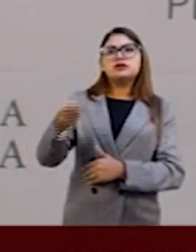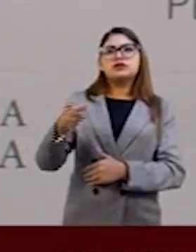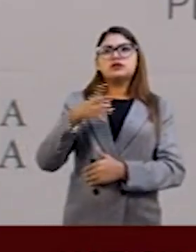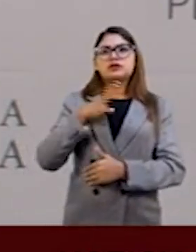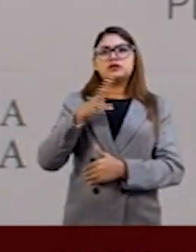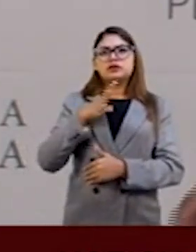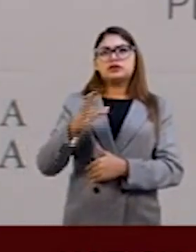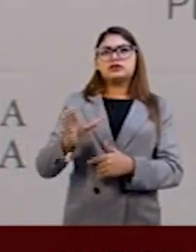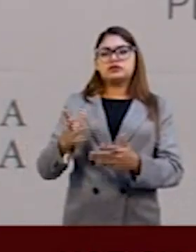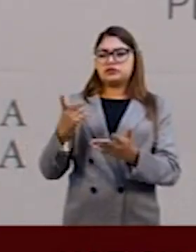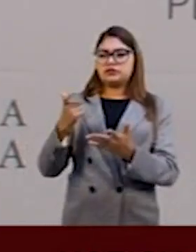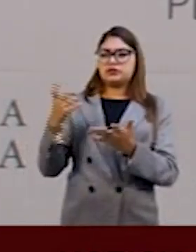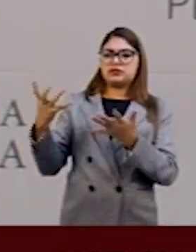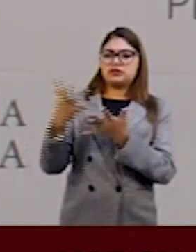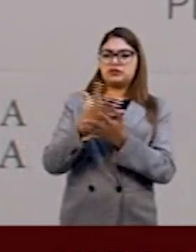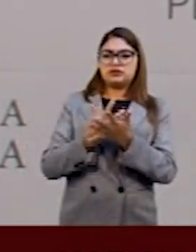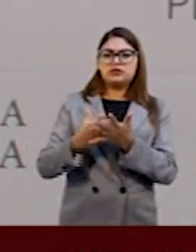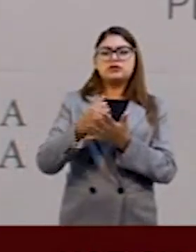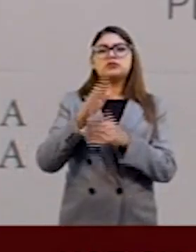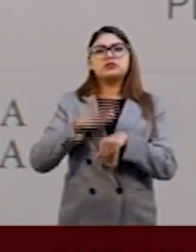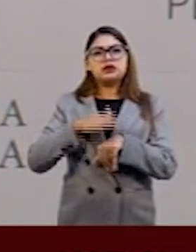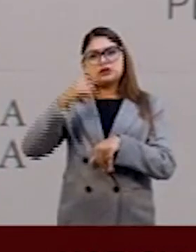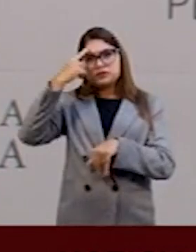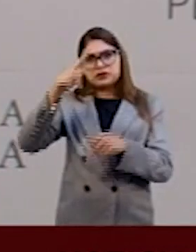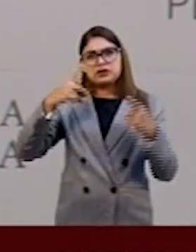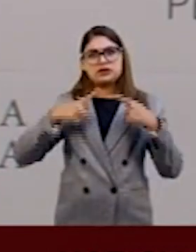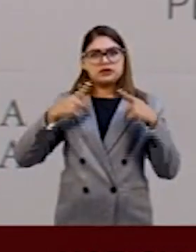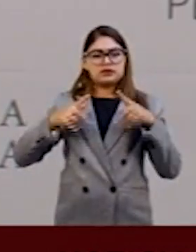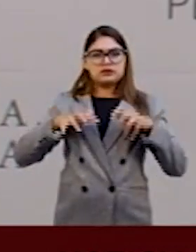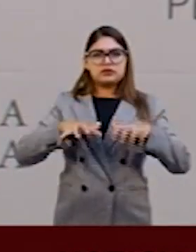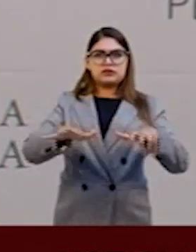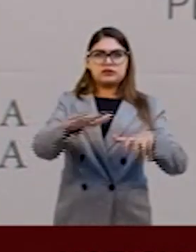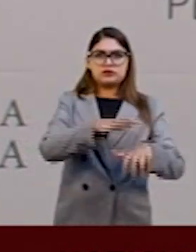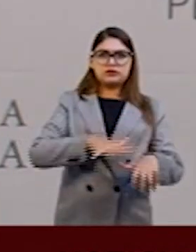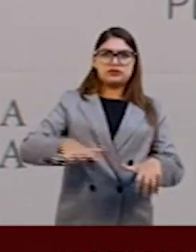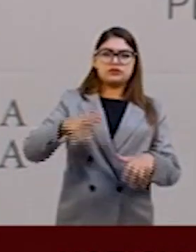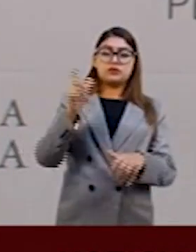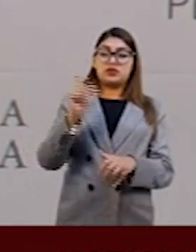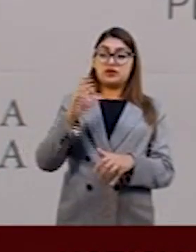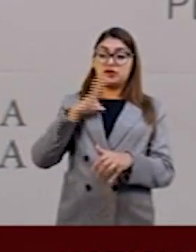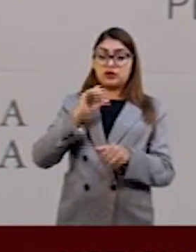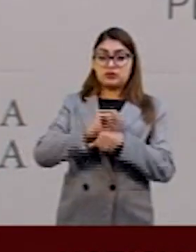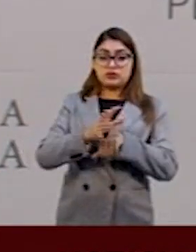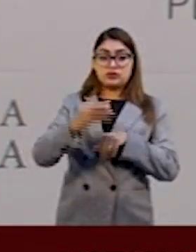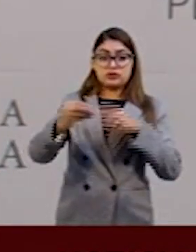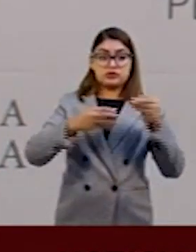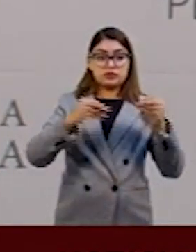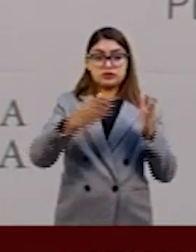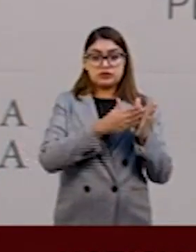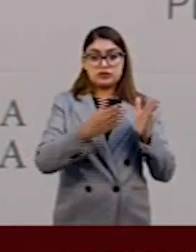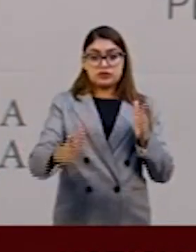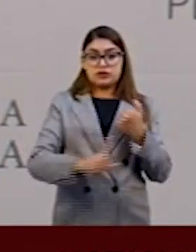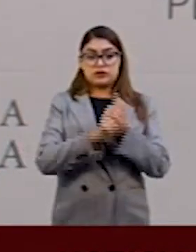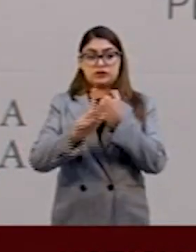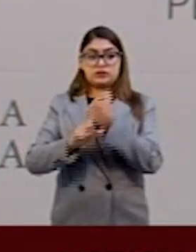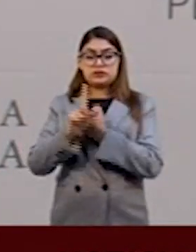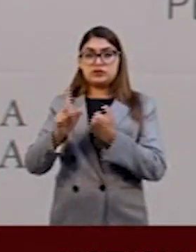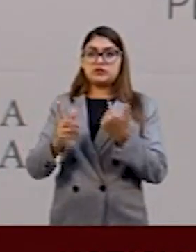mejores ingresos para la población. En una etapa de crisis económica por el COVID y en una etapa de crisis